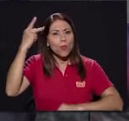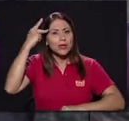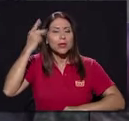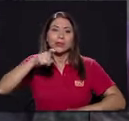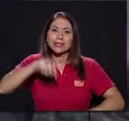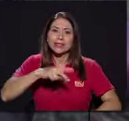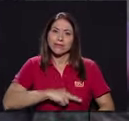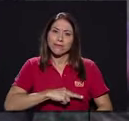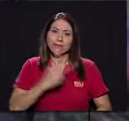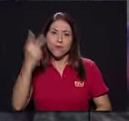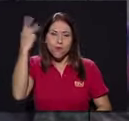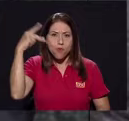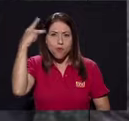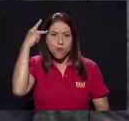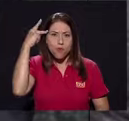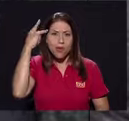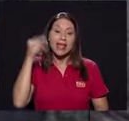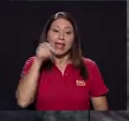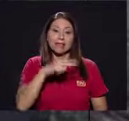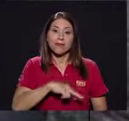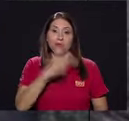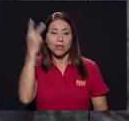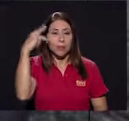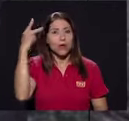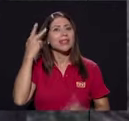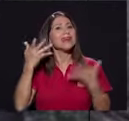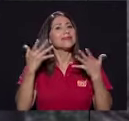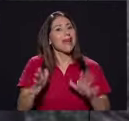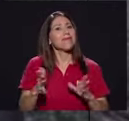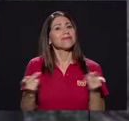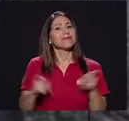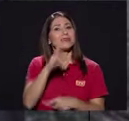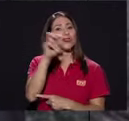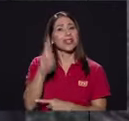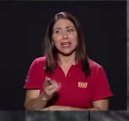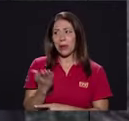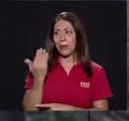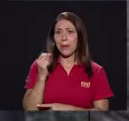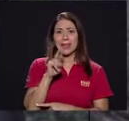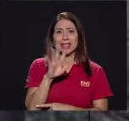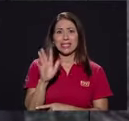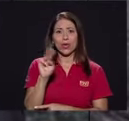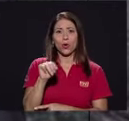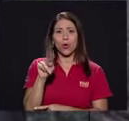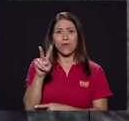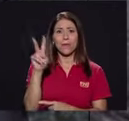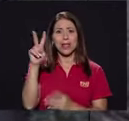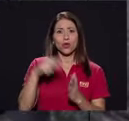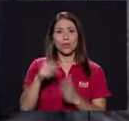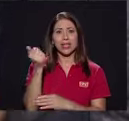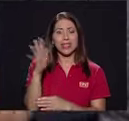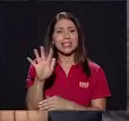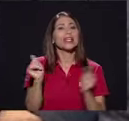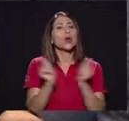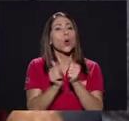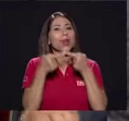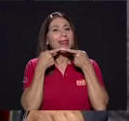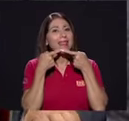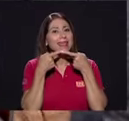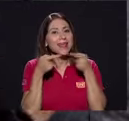porque se requiere voluntad política. Y esa voluntad política se manifestó ya en Costa Rica, por ejemplo, el 25 de noviembre del 2015, con